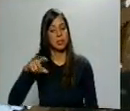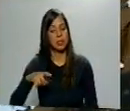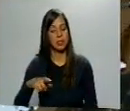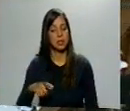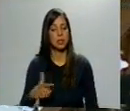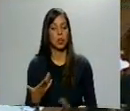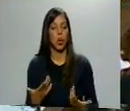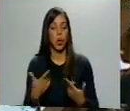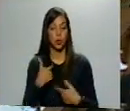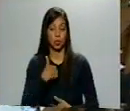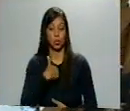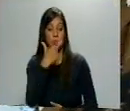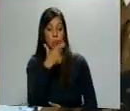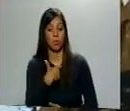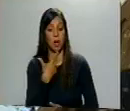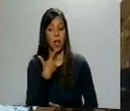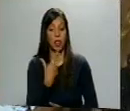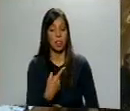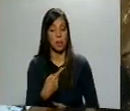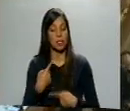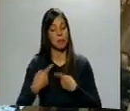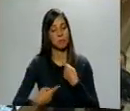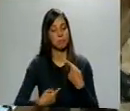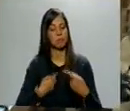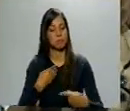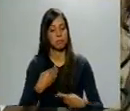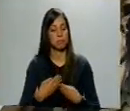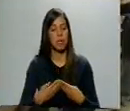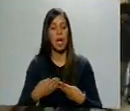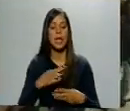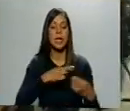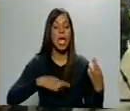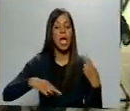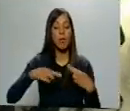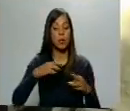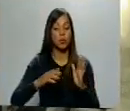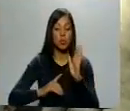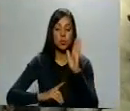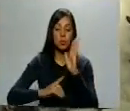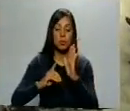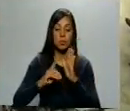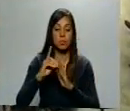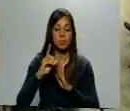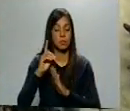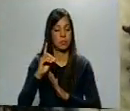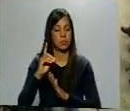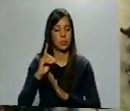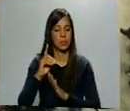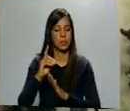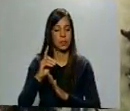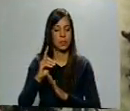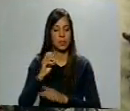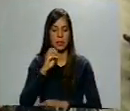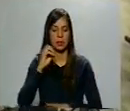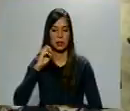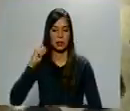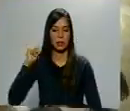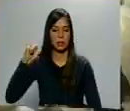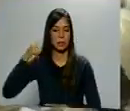decir que los avances de la revolución bolivariana, en marco de lo que es la geometría del